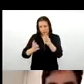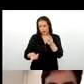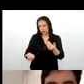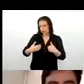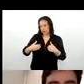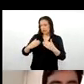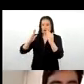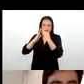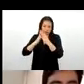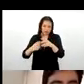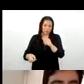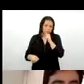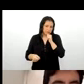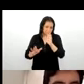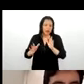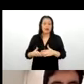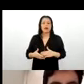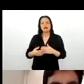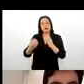privado, que también están integrados.